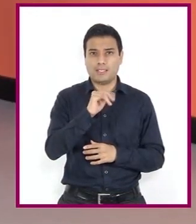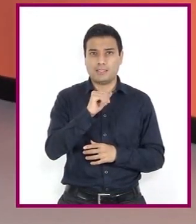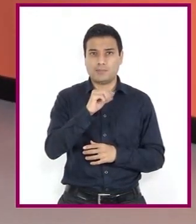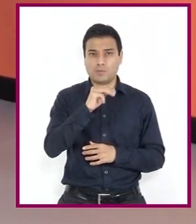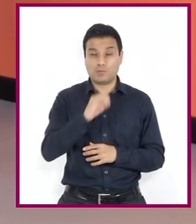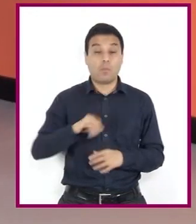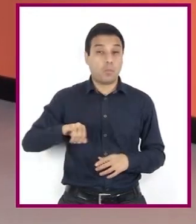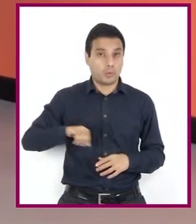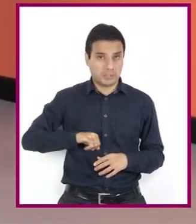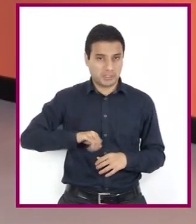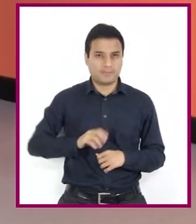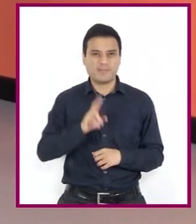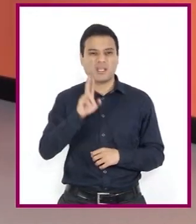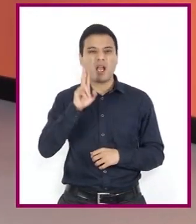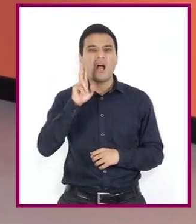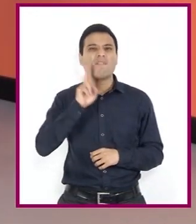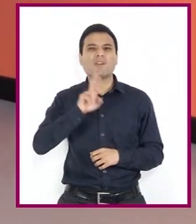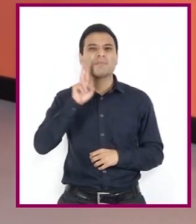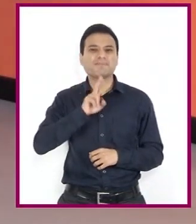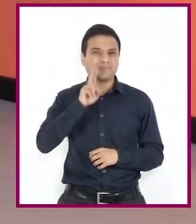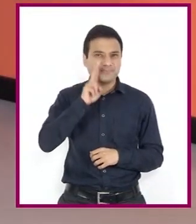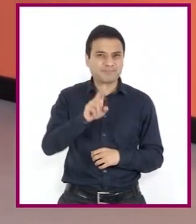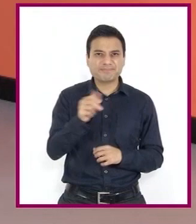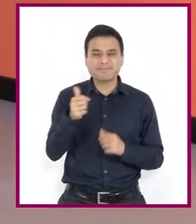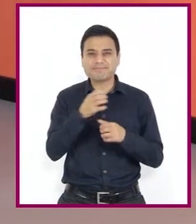Sigamos observando las piezas exhibidas.